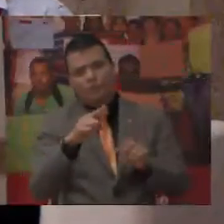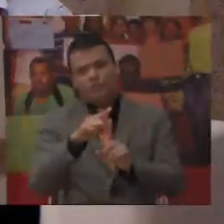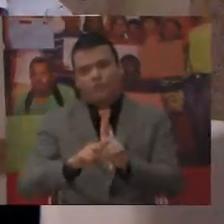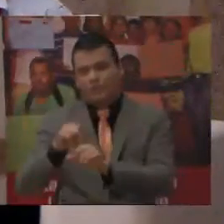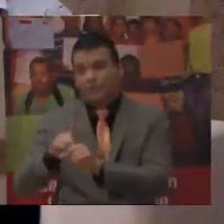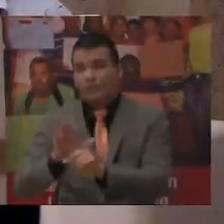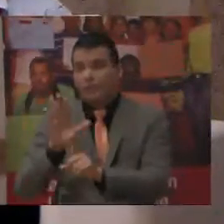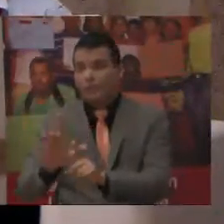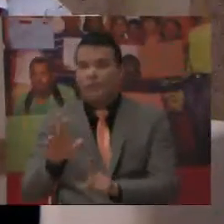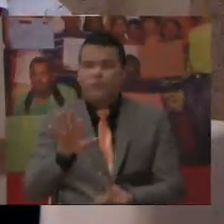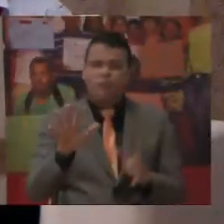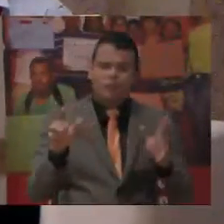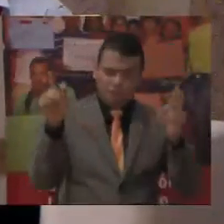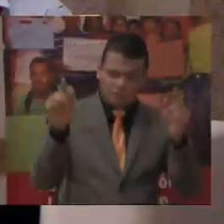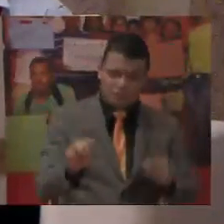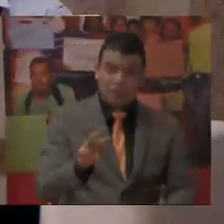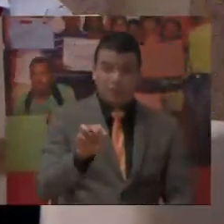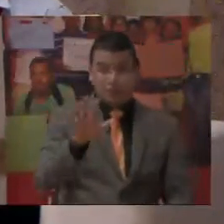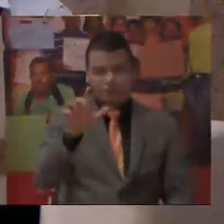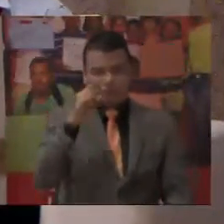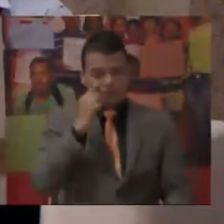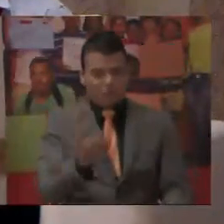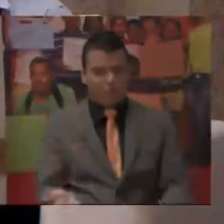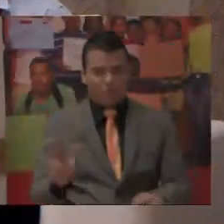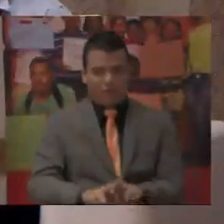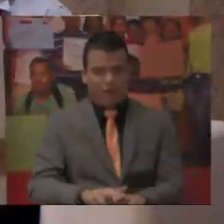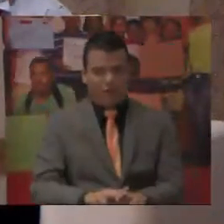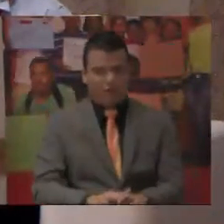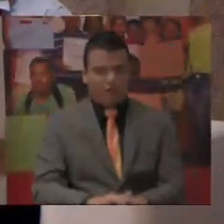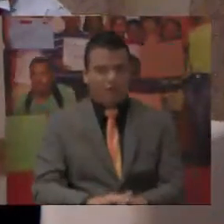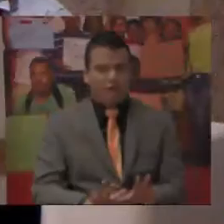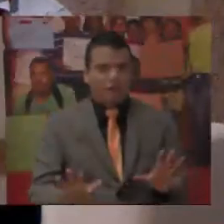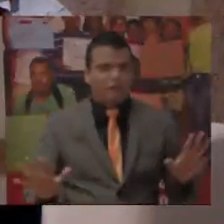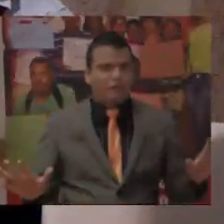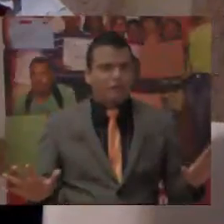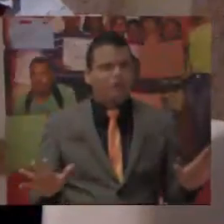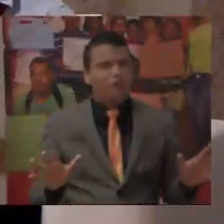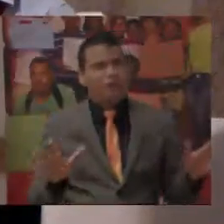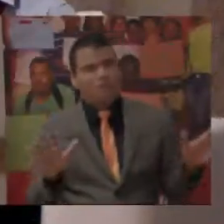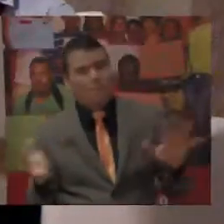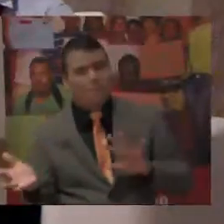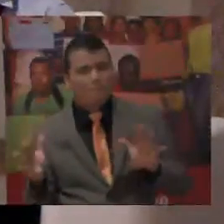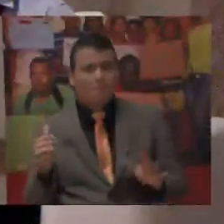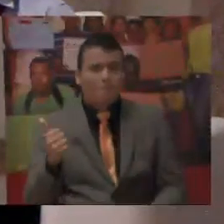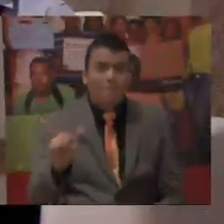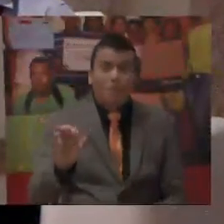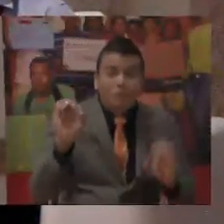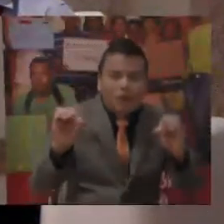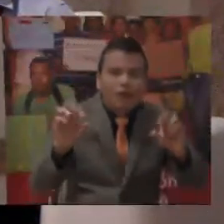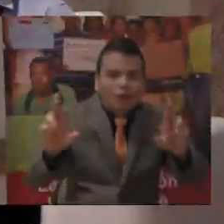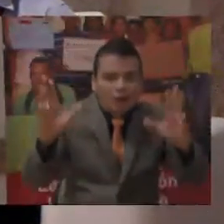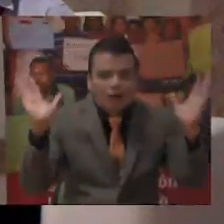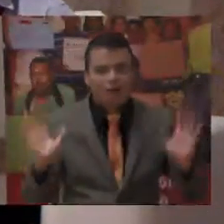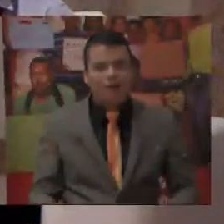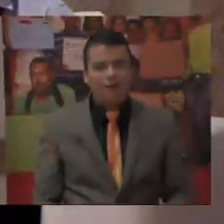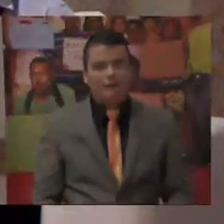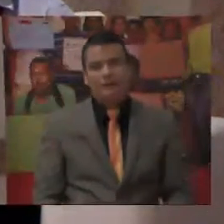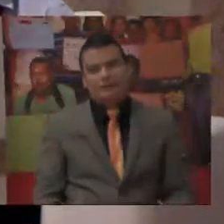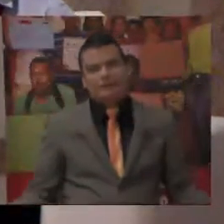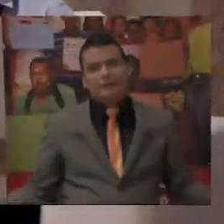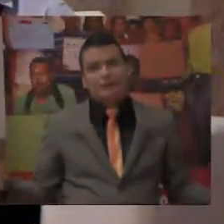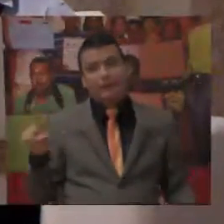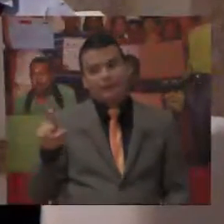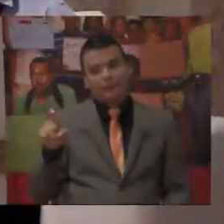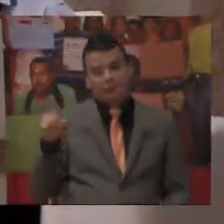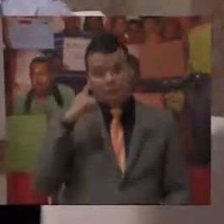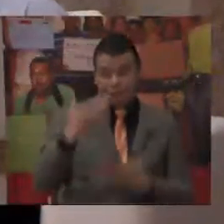te da 3.5, que es exageradísimo. Teníamos que llegar por lo menos a 10, a 0, ojalá llegaran. Pero donde me digas de 6,